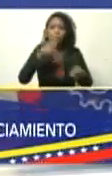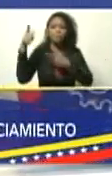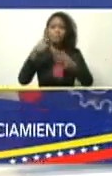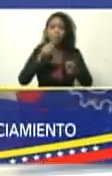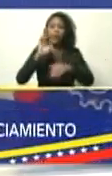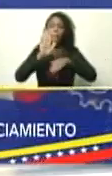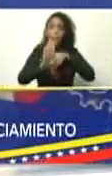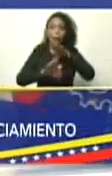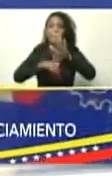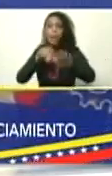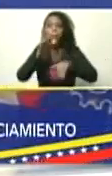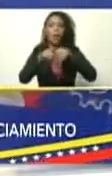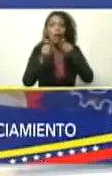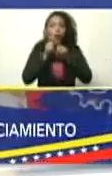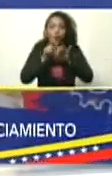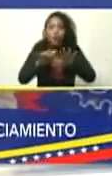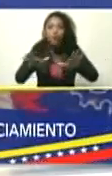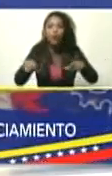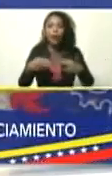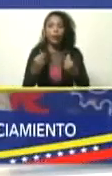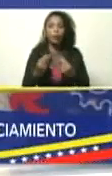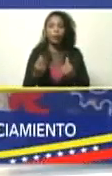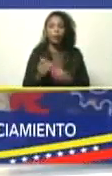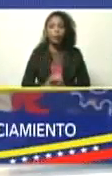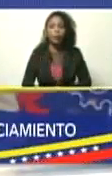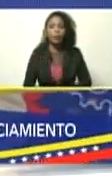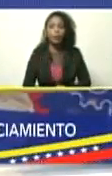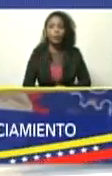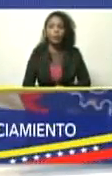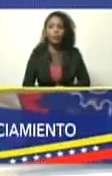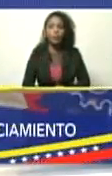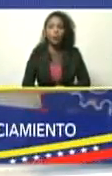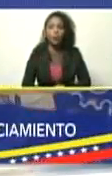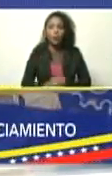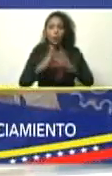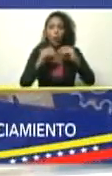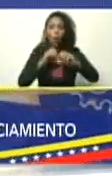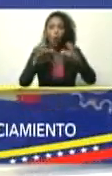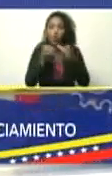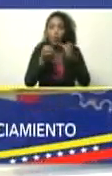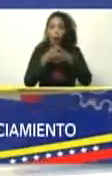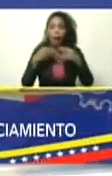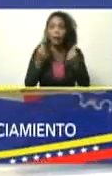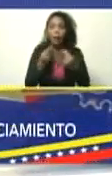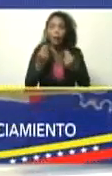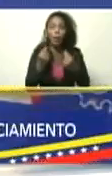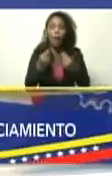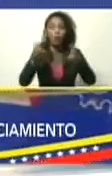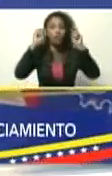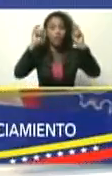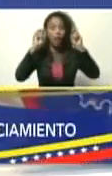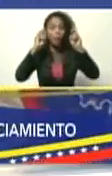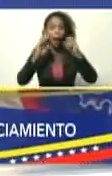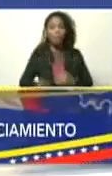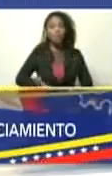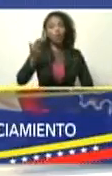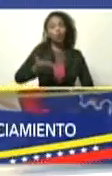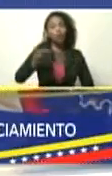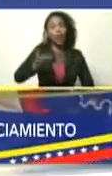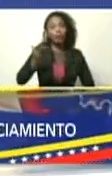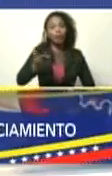paso la expansión de la economía, de todos los motores de la economía. Y un elemento fundamental